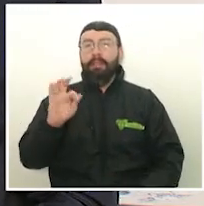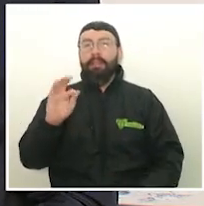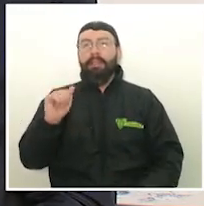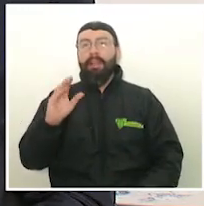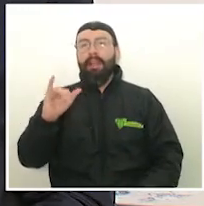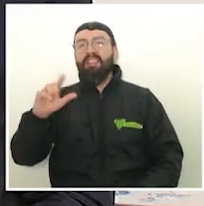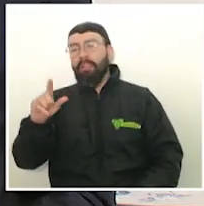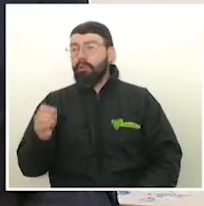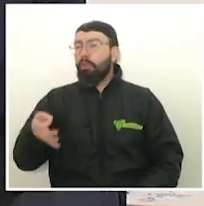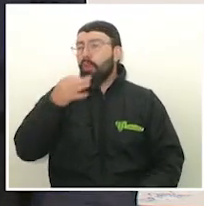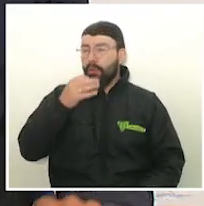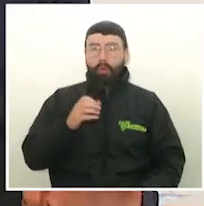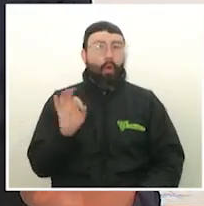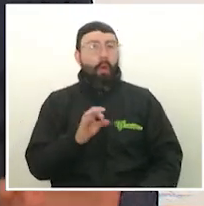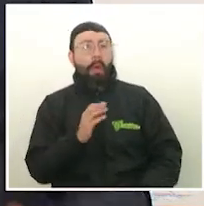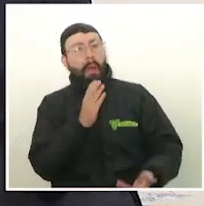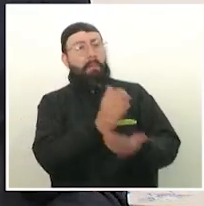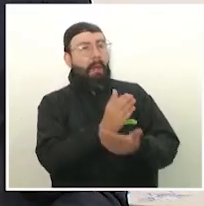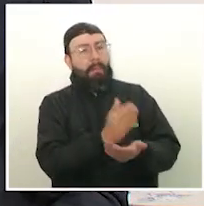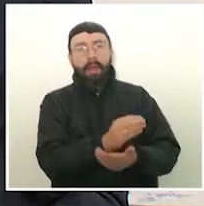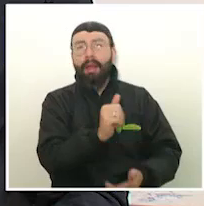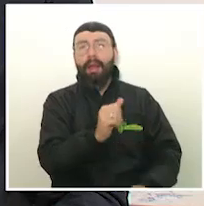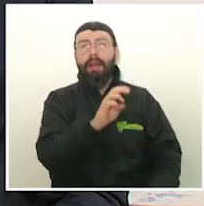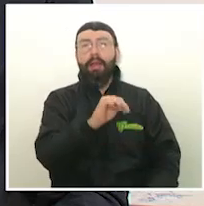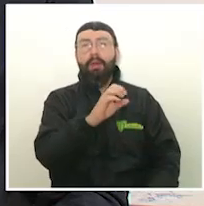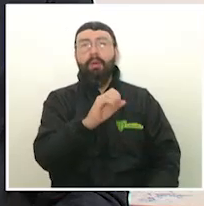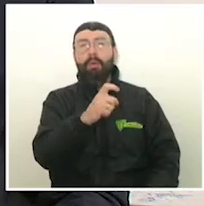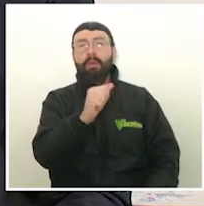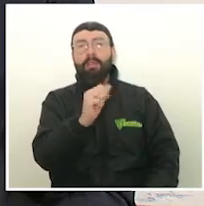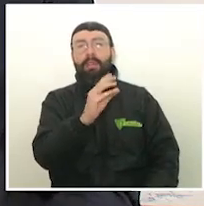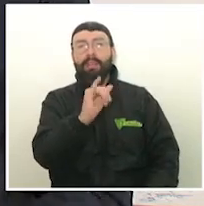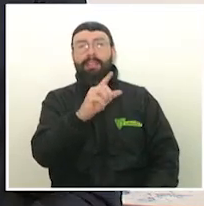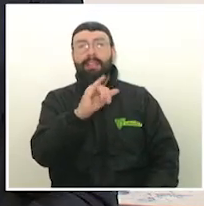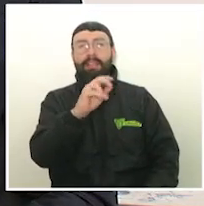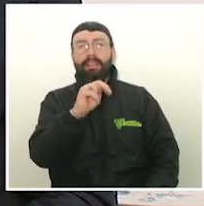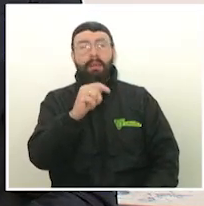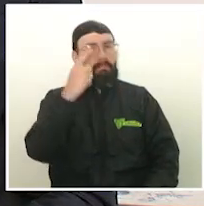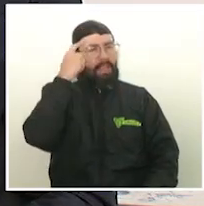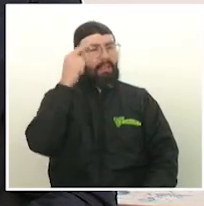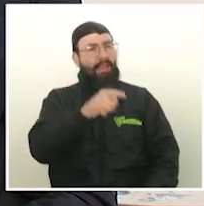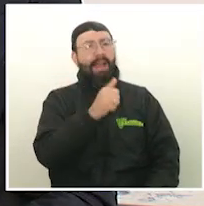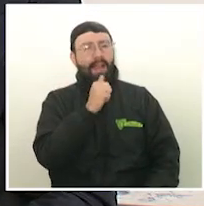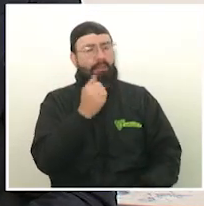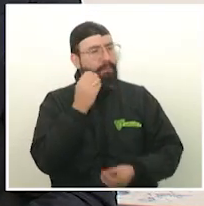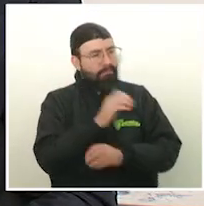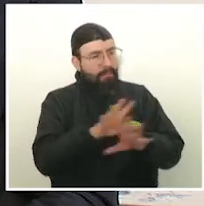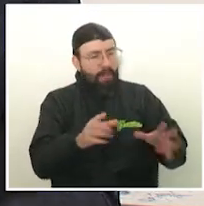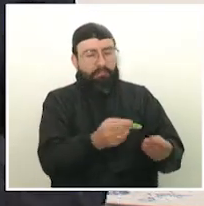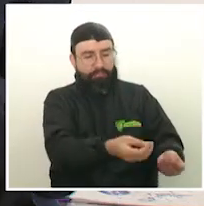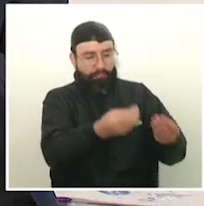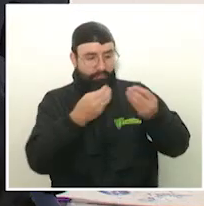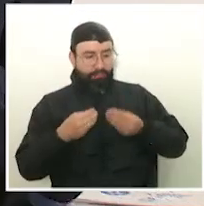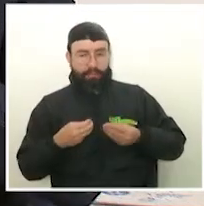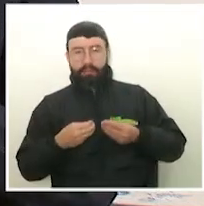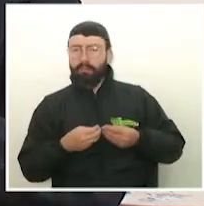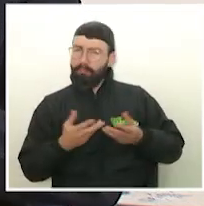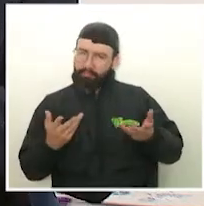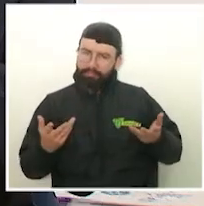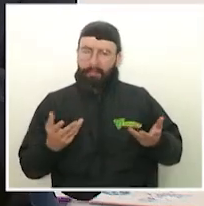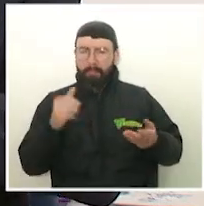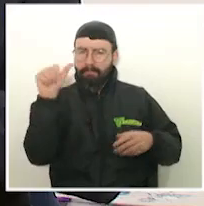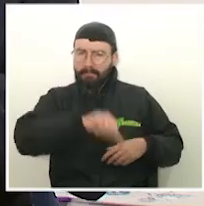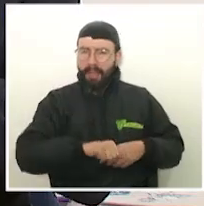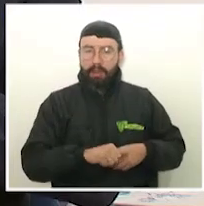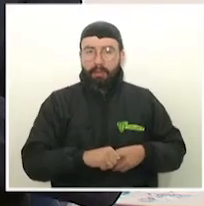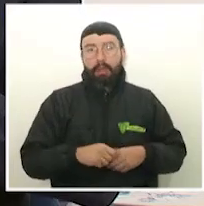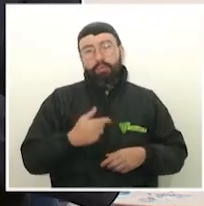droguería, amoxicilina, porque creen que eso es agua bendita. Y no cambian sus hábitos alimentarios, que es nuestra crítica